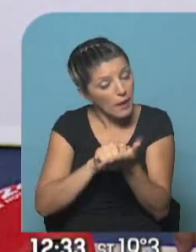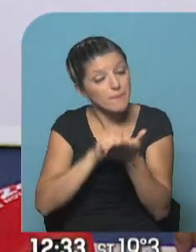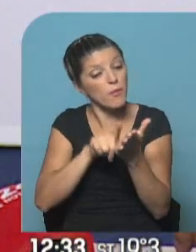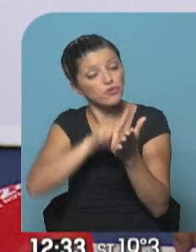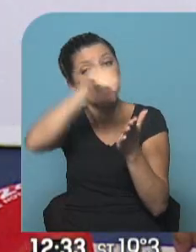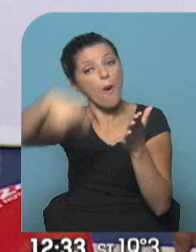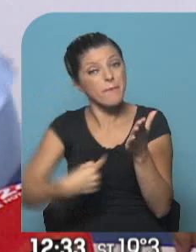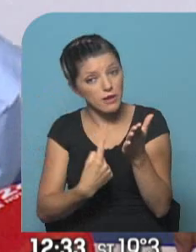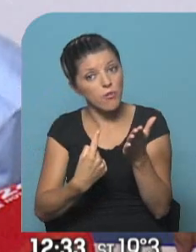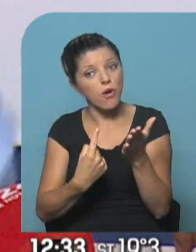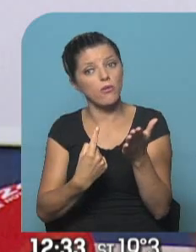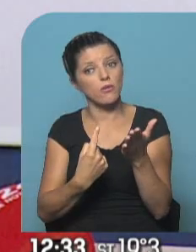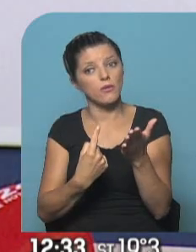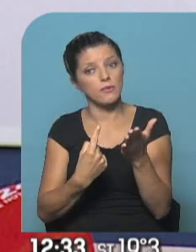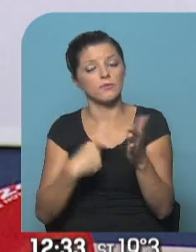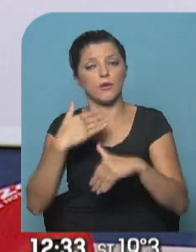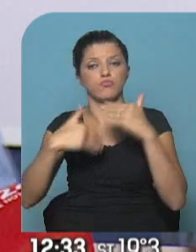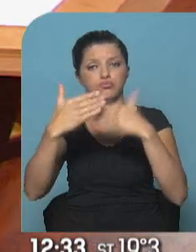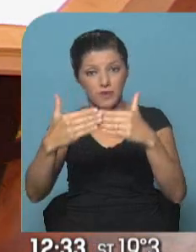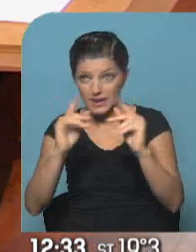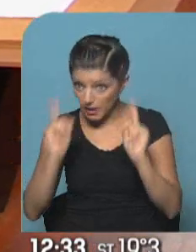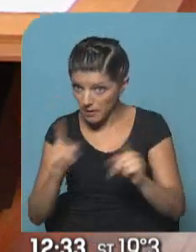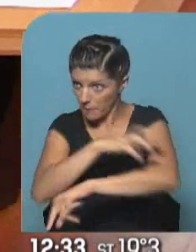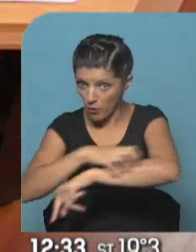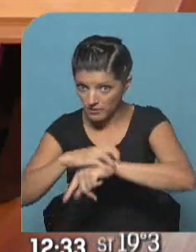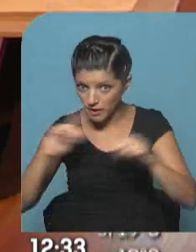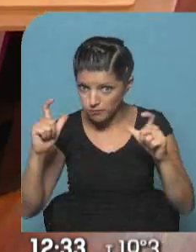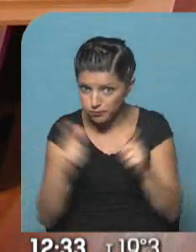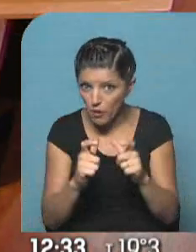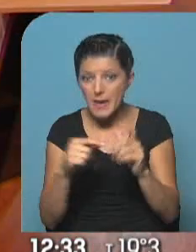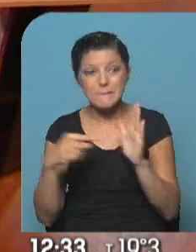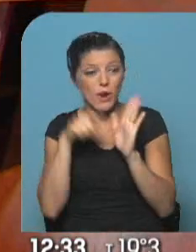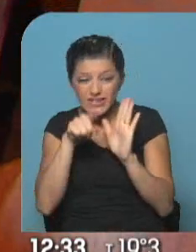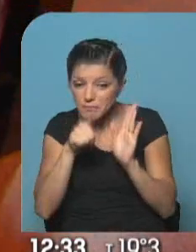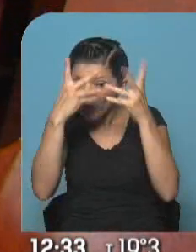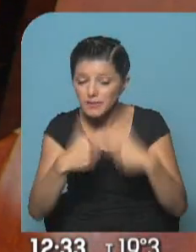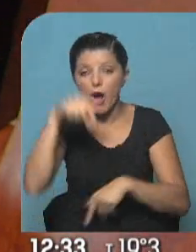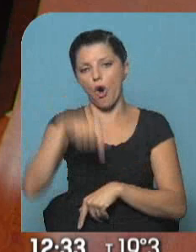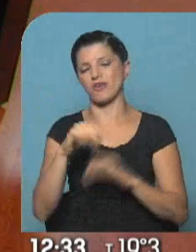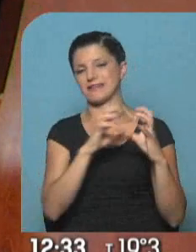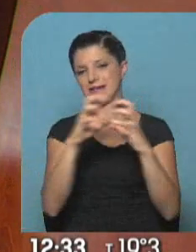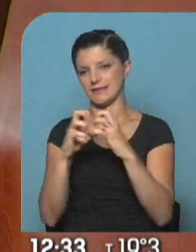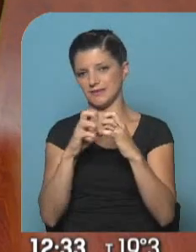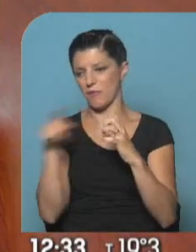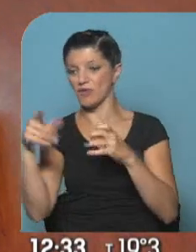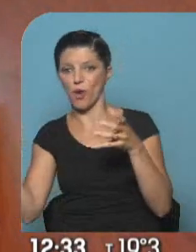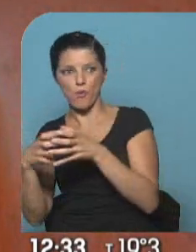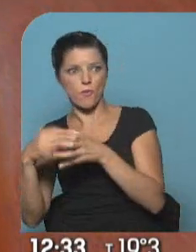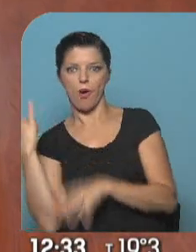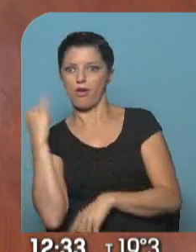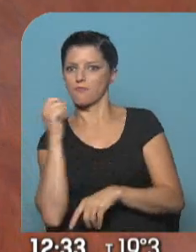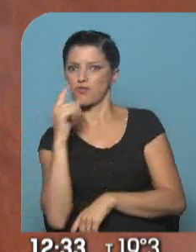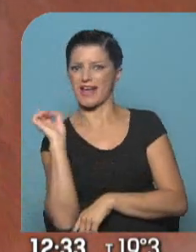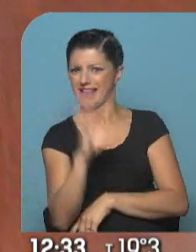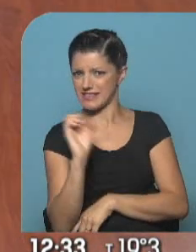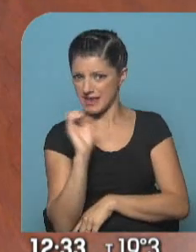darle gobernabilidad, crecimiento, incluso bajar la pobreza durante muchos años, y que ahora está en crisis. Por eso me parece que la analogía más, o la comparación más